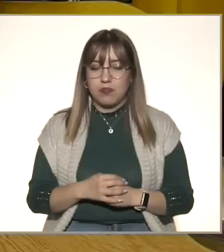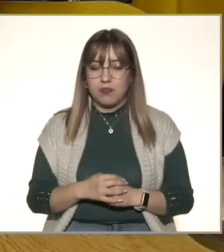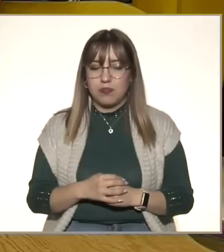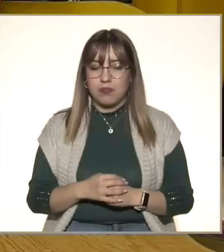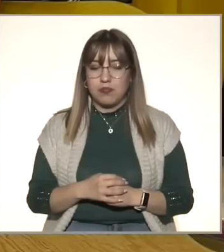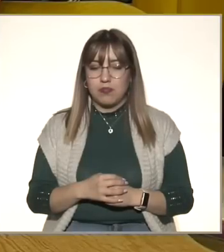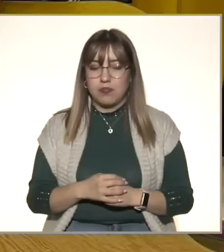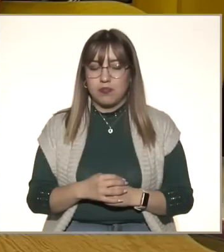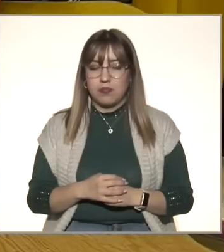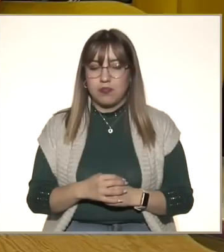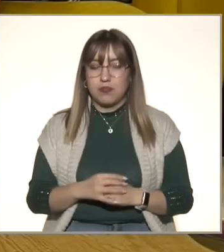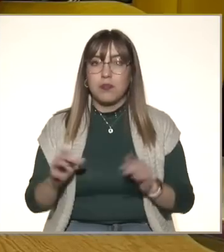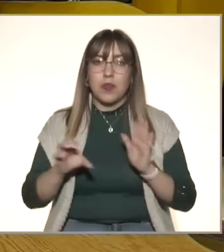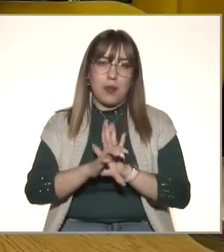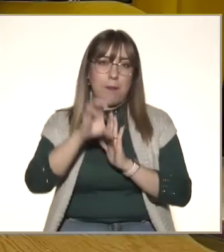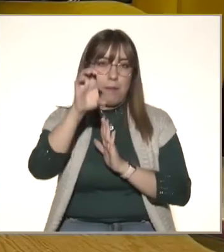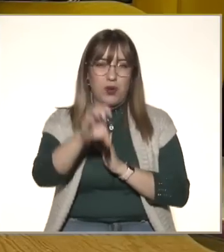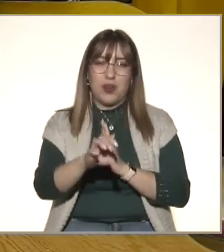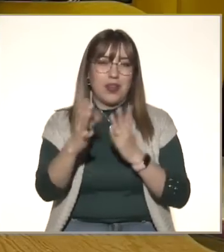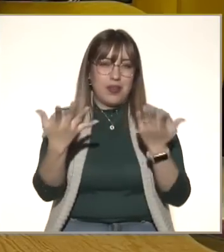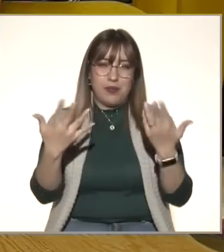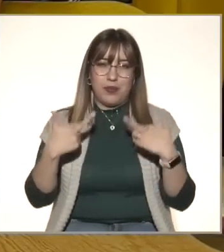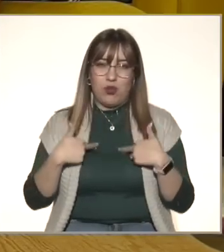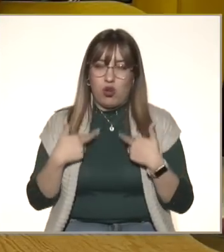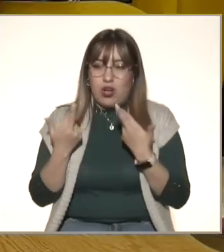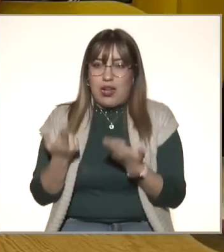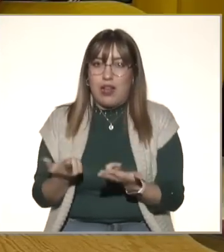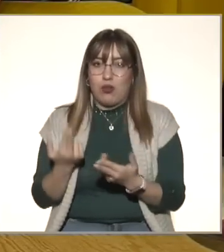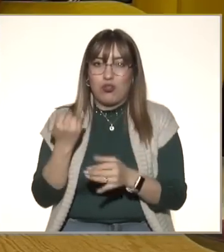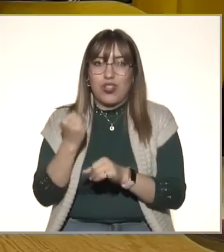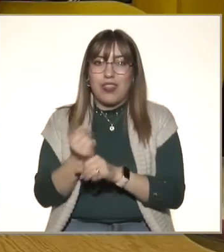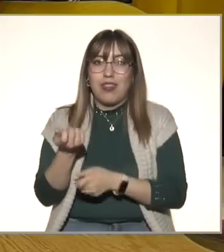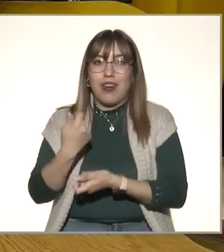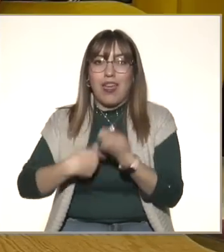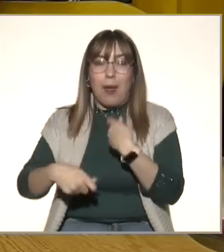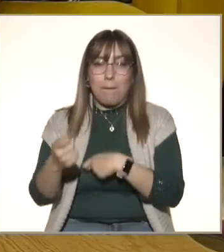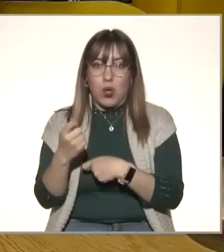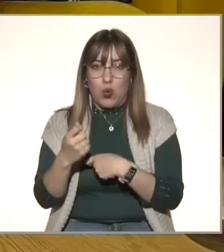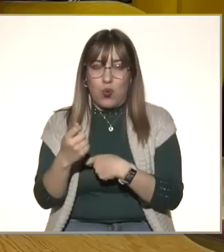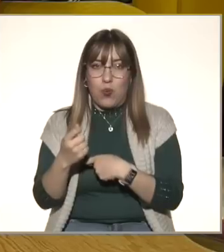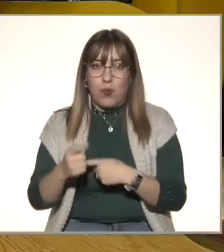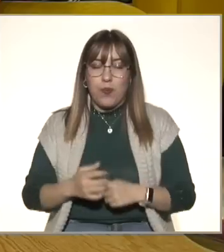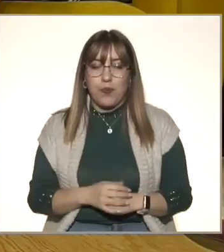no vayas muy lejos, los regalos, ¿no? El intercambio de regalos, el